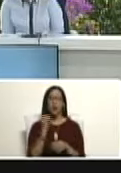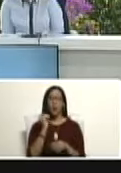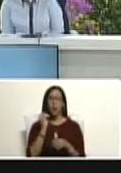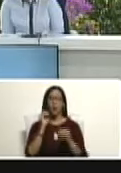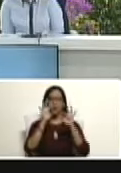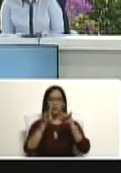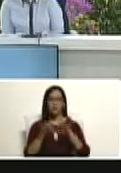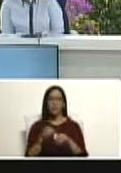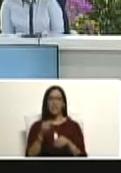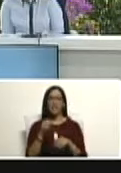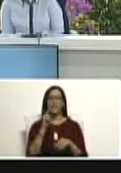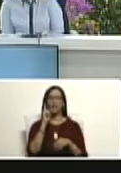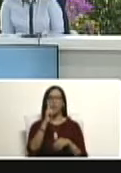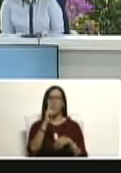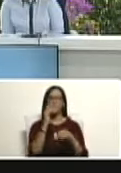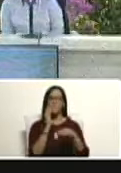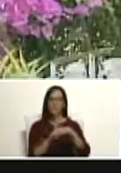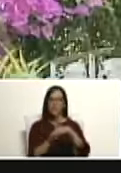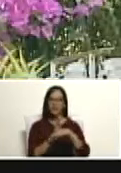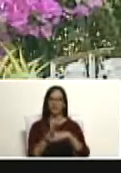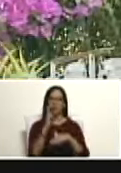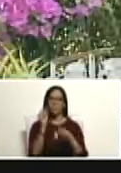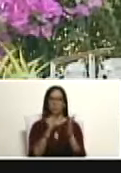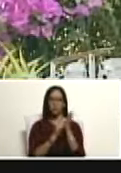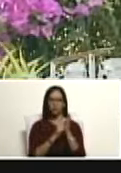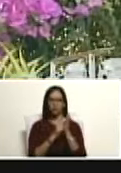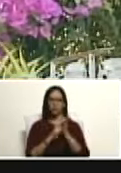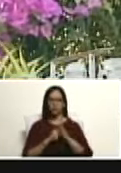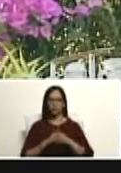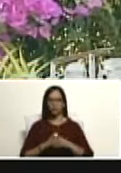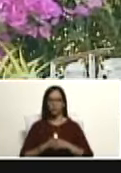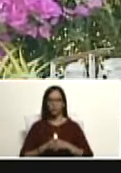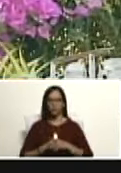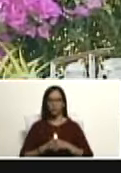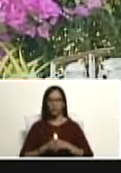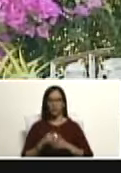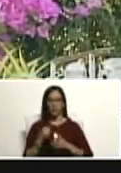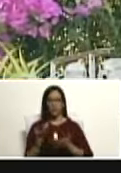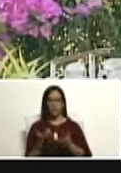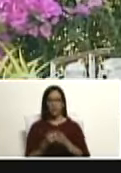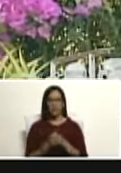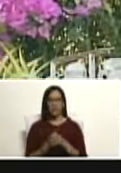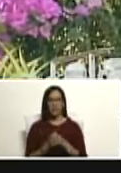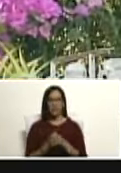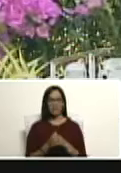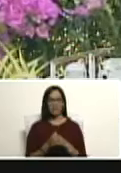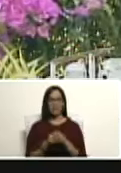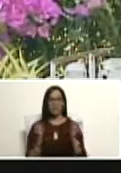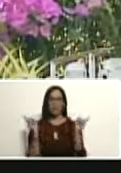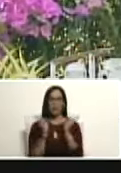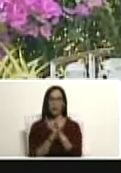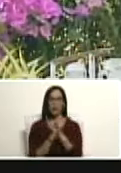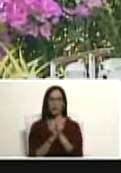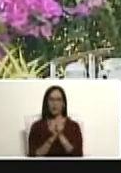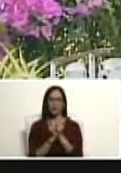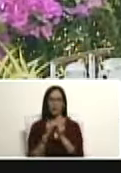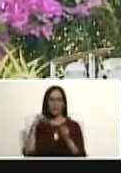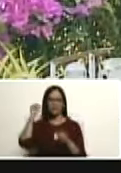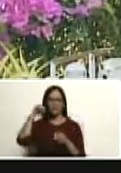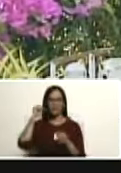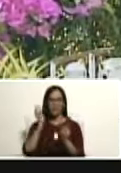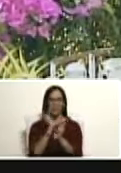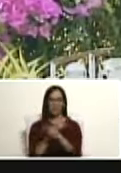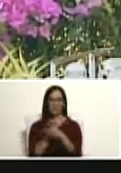en 1 minuto y medio, 2 minutos. ¿Ah? Las docuseries que llaman. ¿Ah? Las TikTok